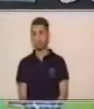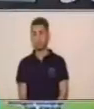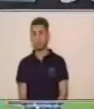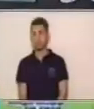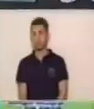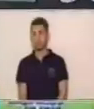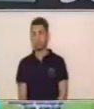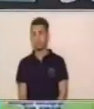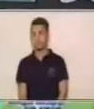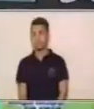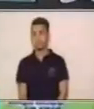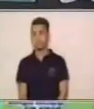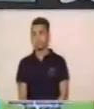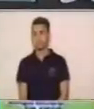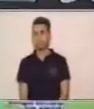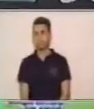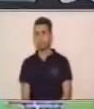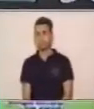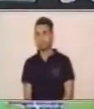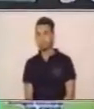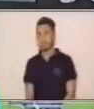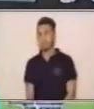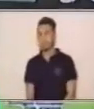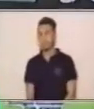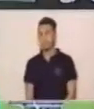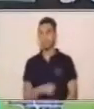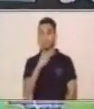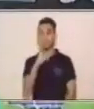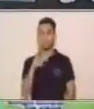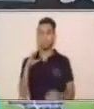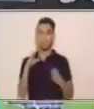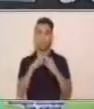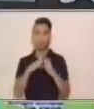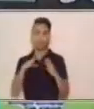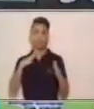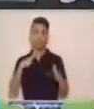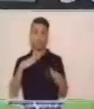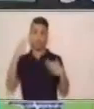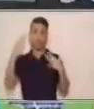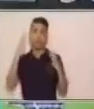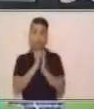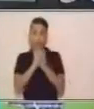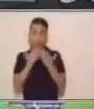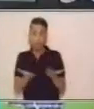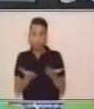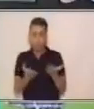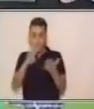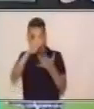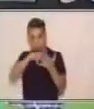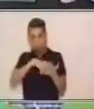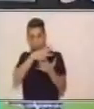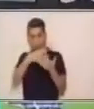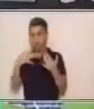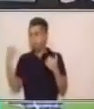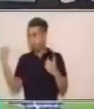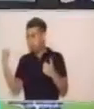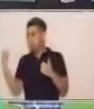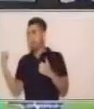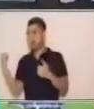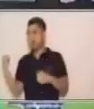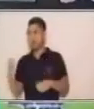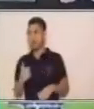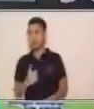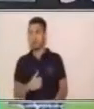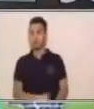Pero si en casa tienes cuaderno, como vas a tener una cuadrícula como esta, ¿sí? Y lo vamos a ir